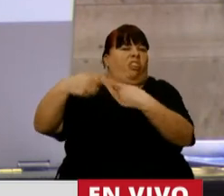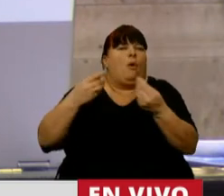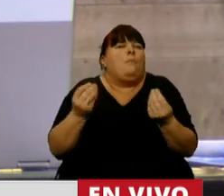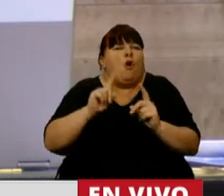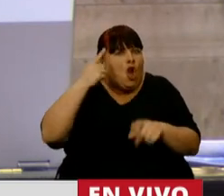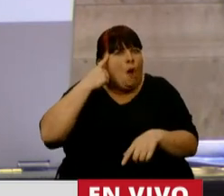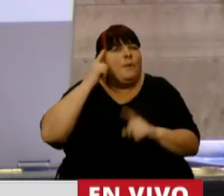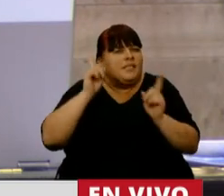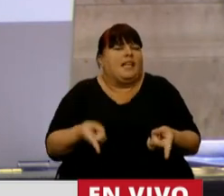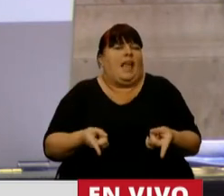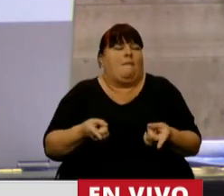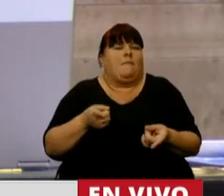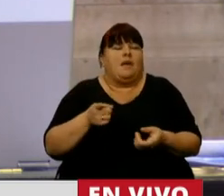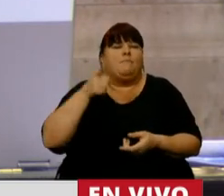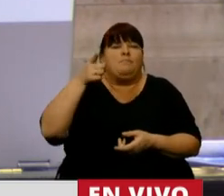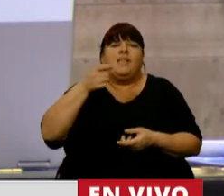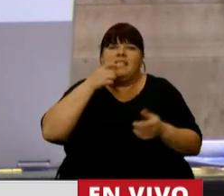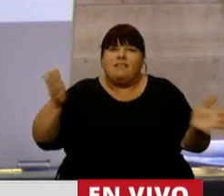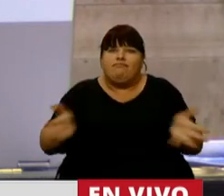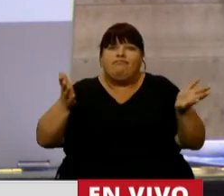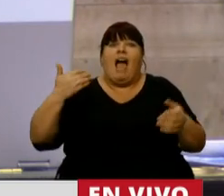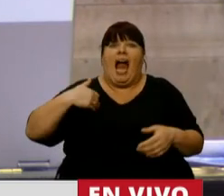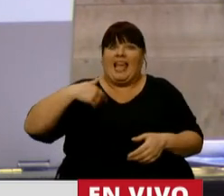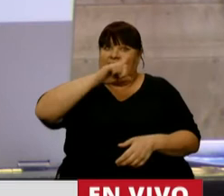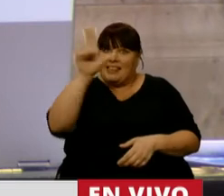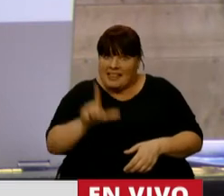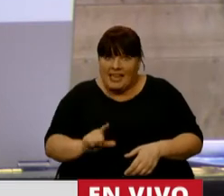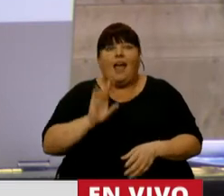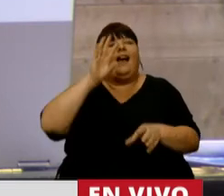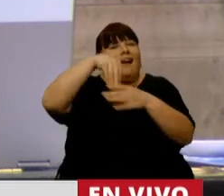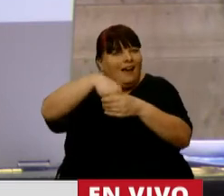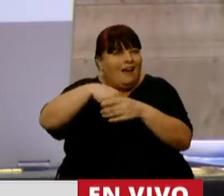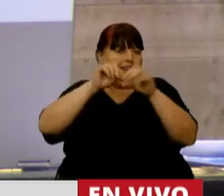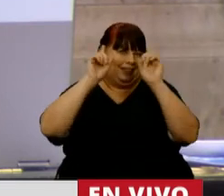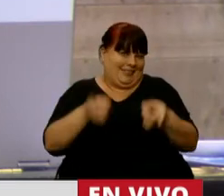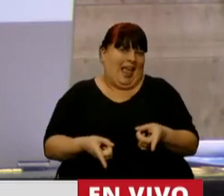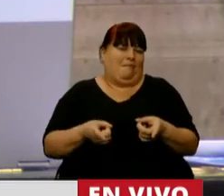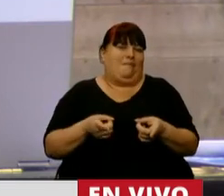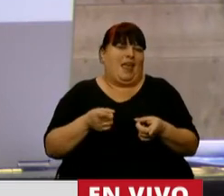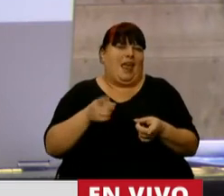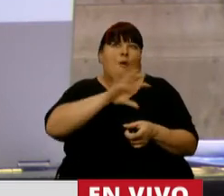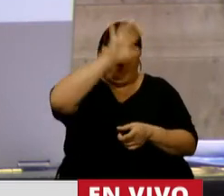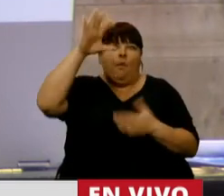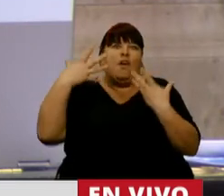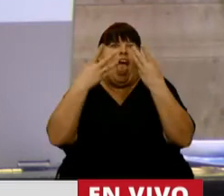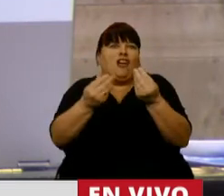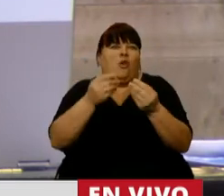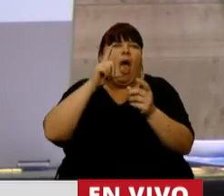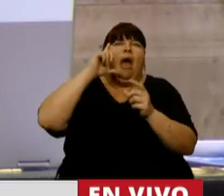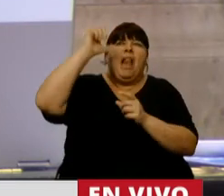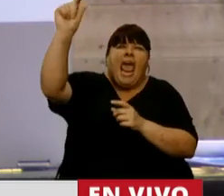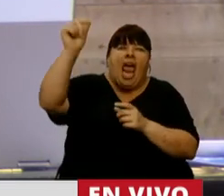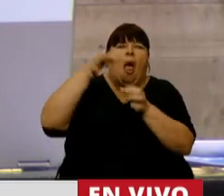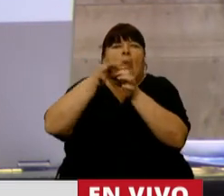qué no pensar que también el poner de pie a la República Argentina puede ser desde las provincias más recónditas,